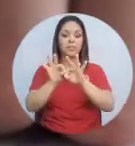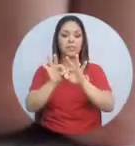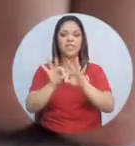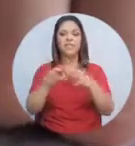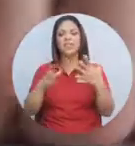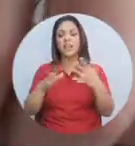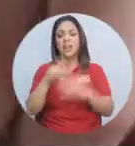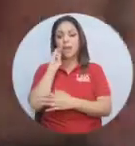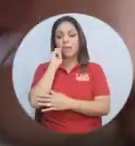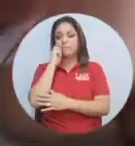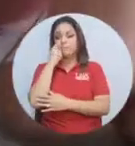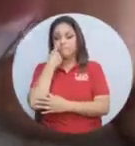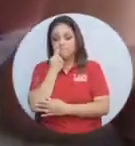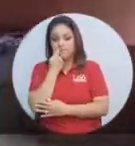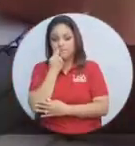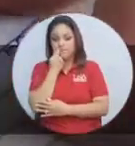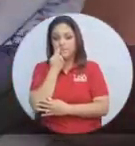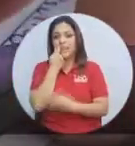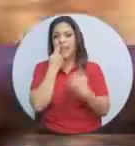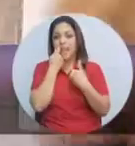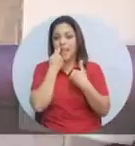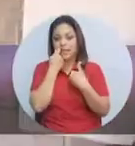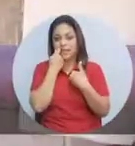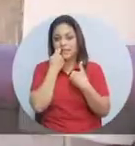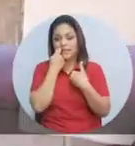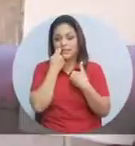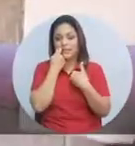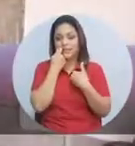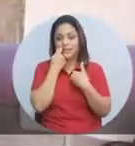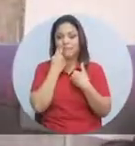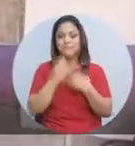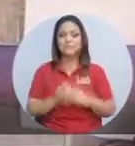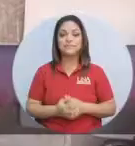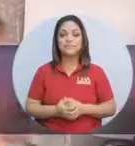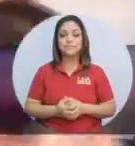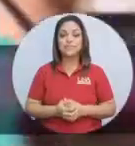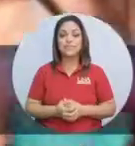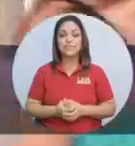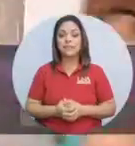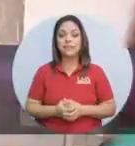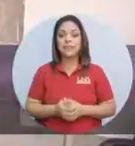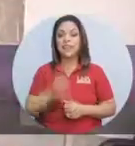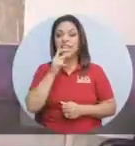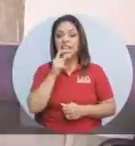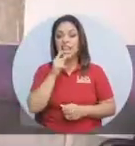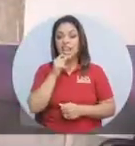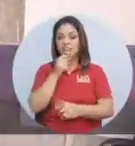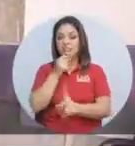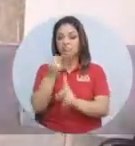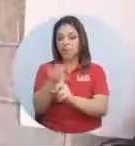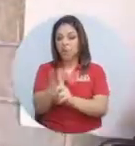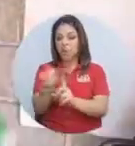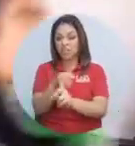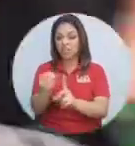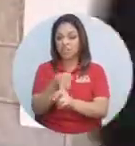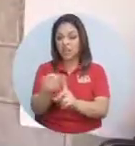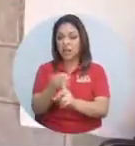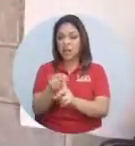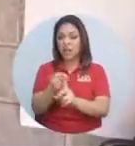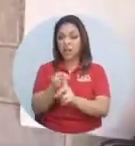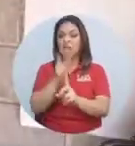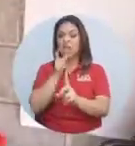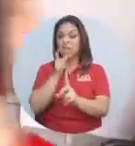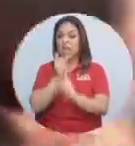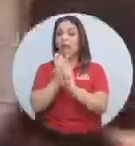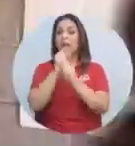acoso es el anonimato que se produce detrás de la persona que ejerce la violencia, de las múltiples